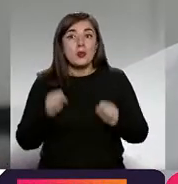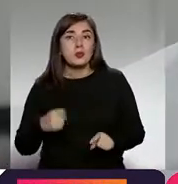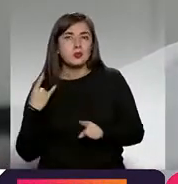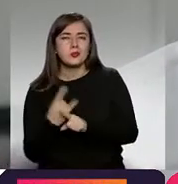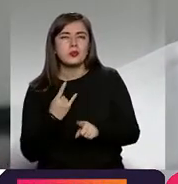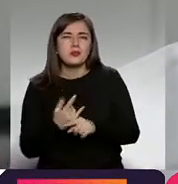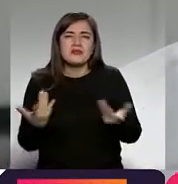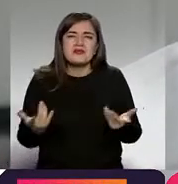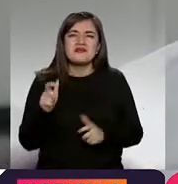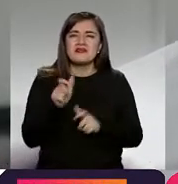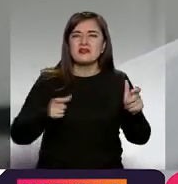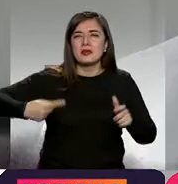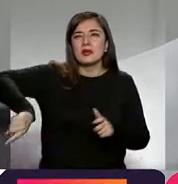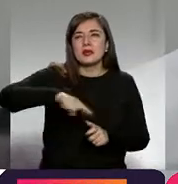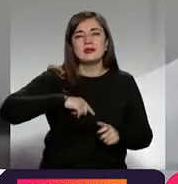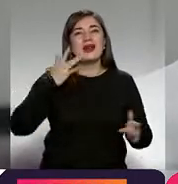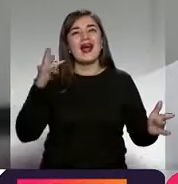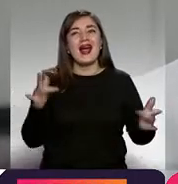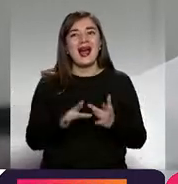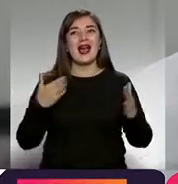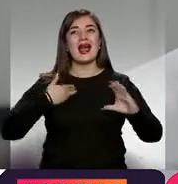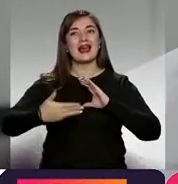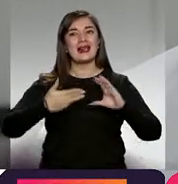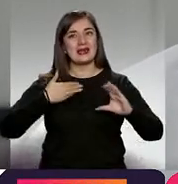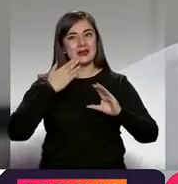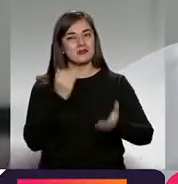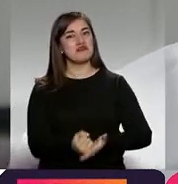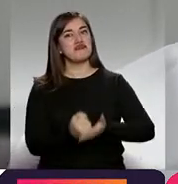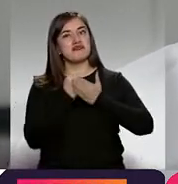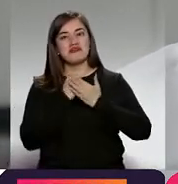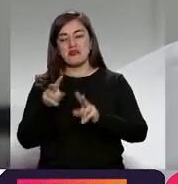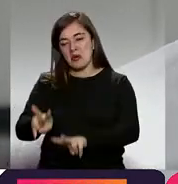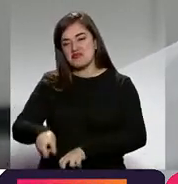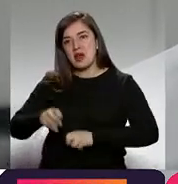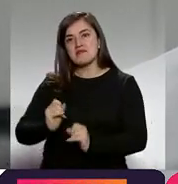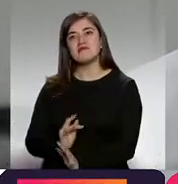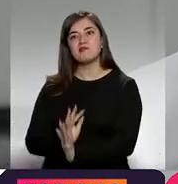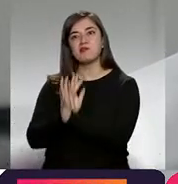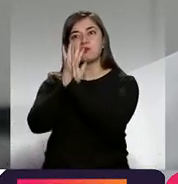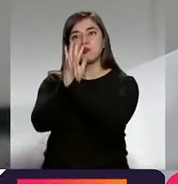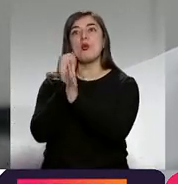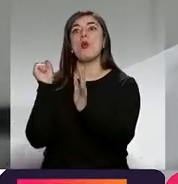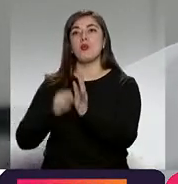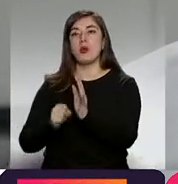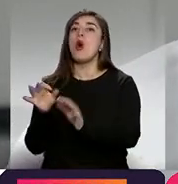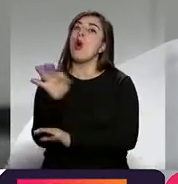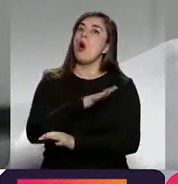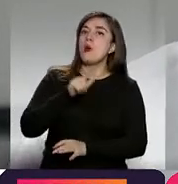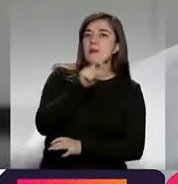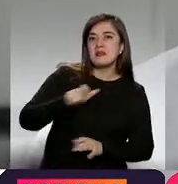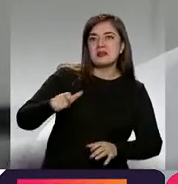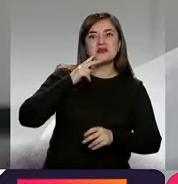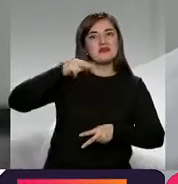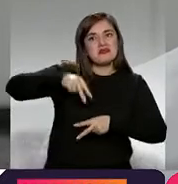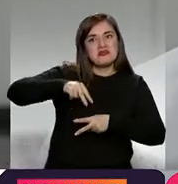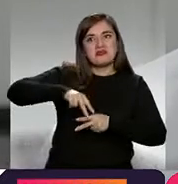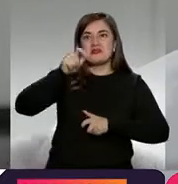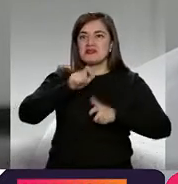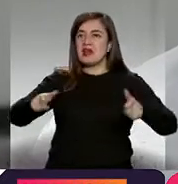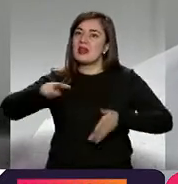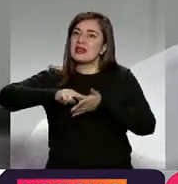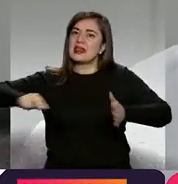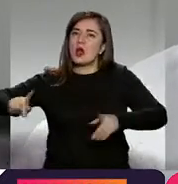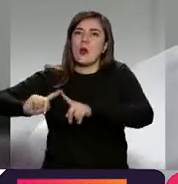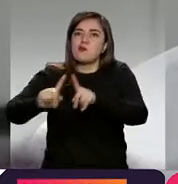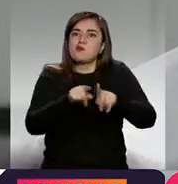aprovechar las condiciones climatológicas para el cultivo del cannabis, pero también el capital humano y todo el recurso tecnológico que está